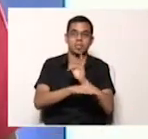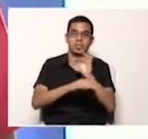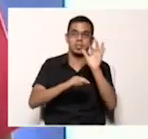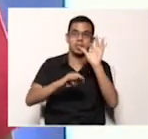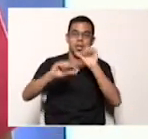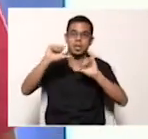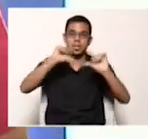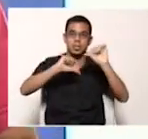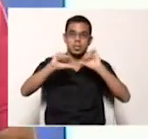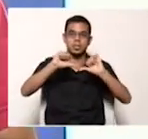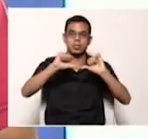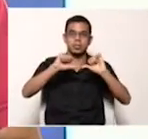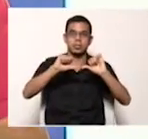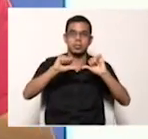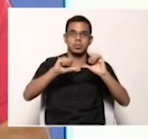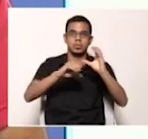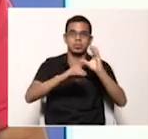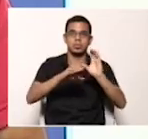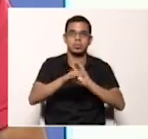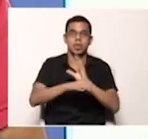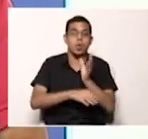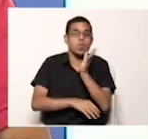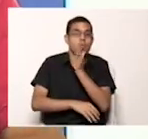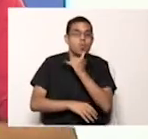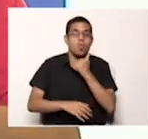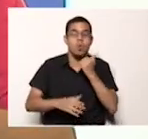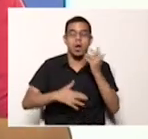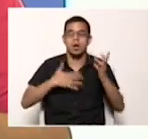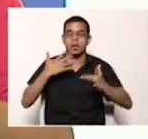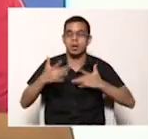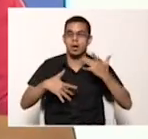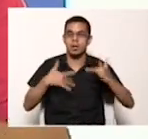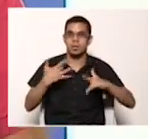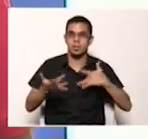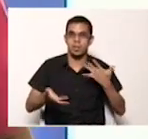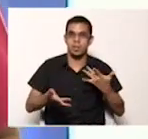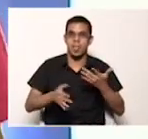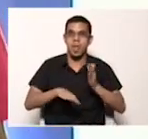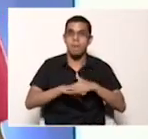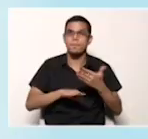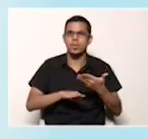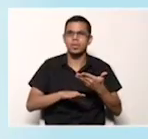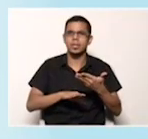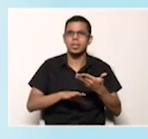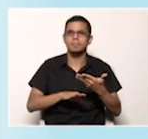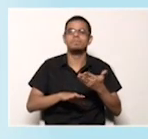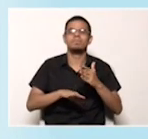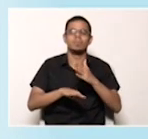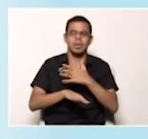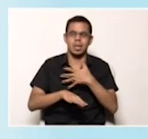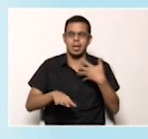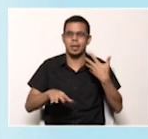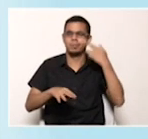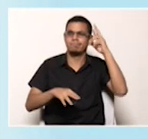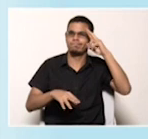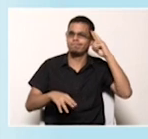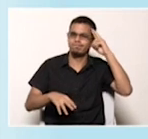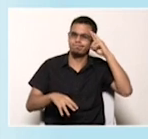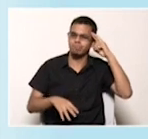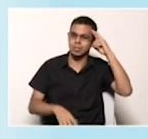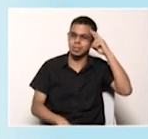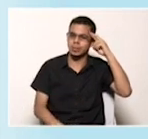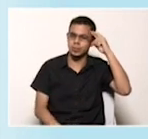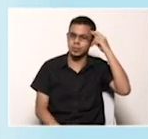y ciencia de la Tierra, no hay actividades evaluativas. ¿Por qué? Porque queremos que reflexionen. Reflexionemos,